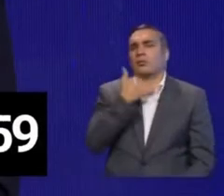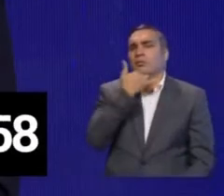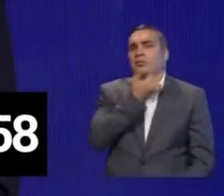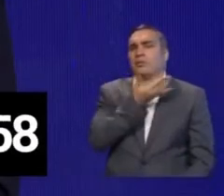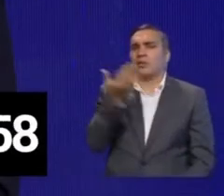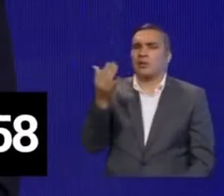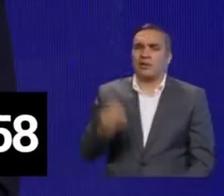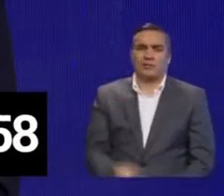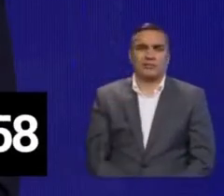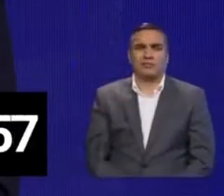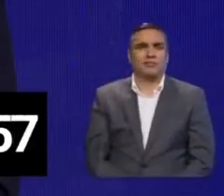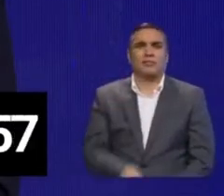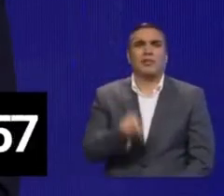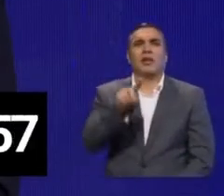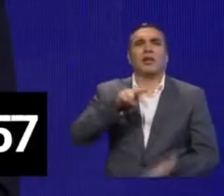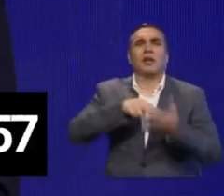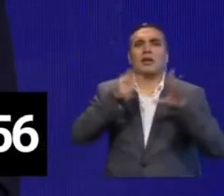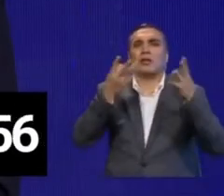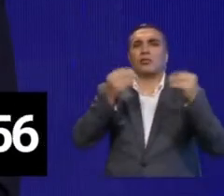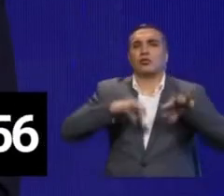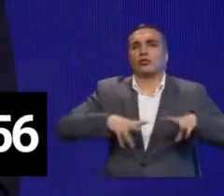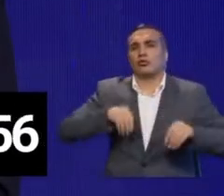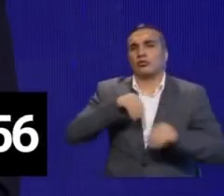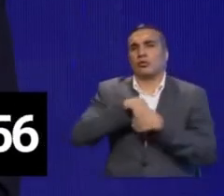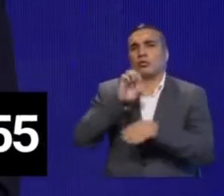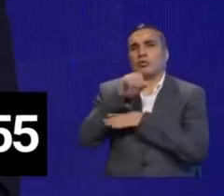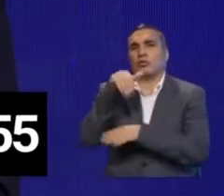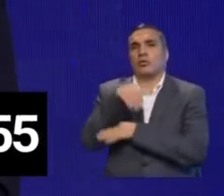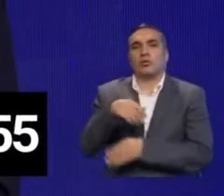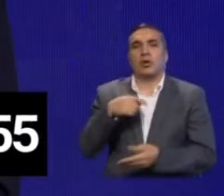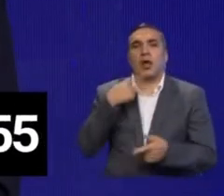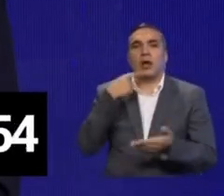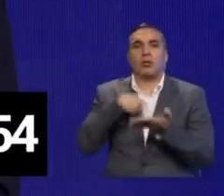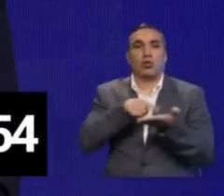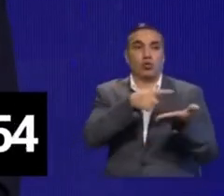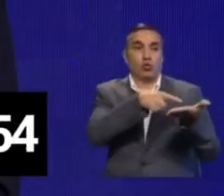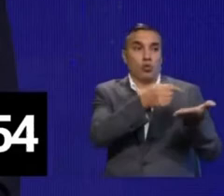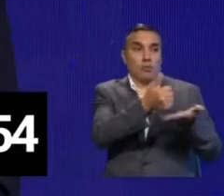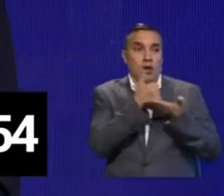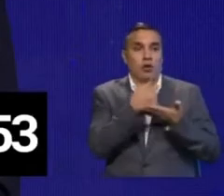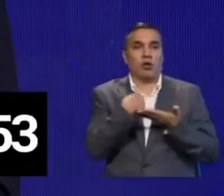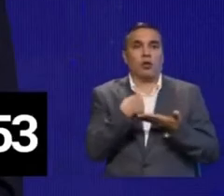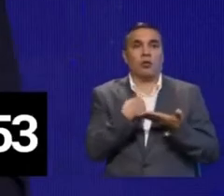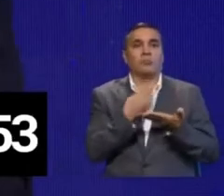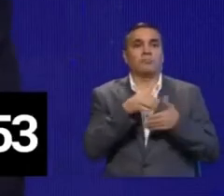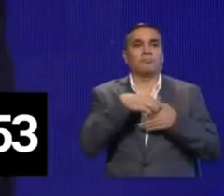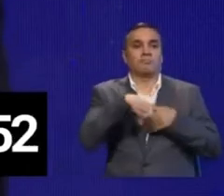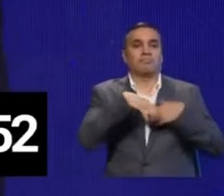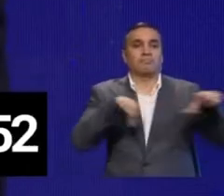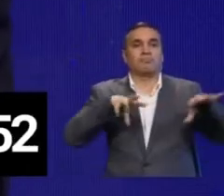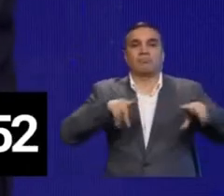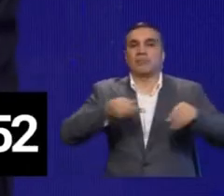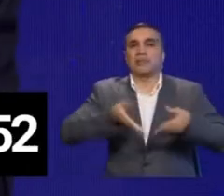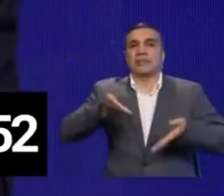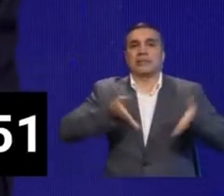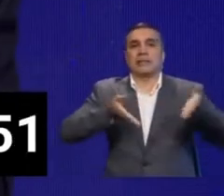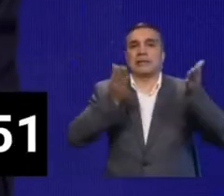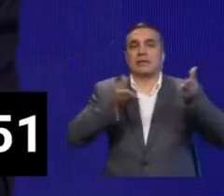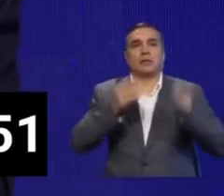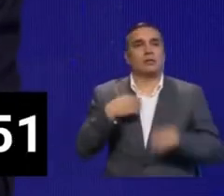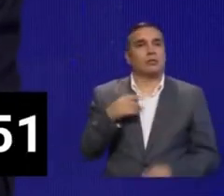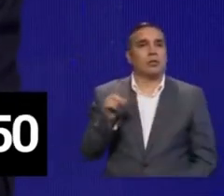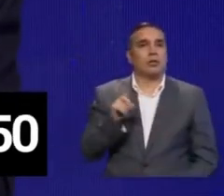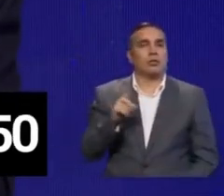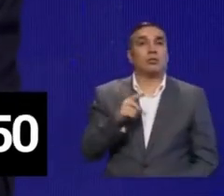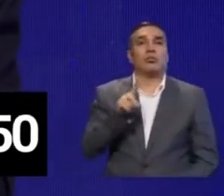es parte de la corruptela de nuestro país, el reparto, la troncha y el robo de los recursos públicos. Hay que tener